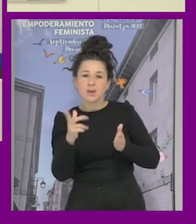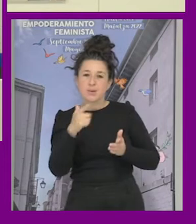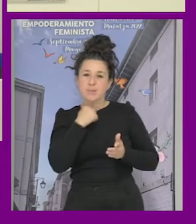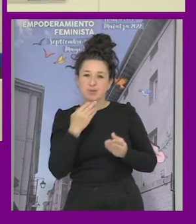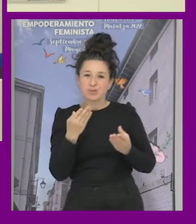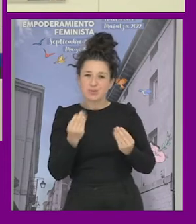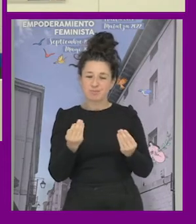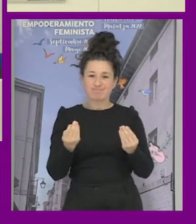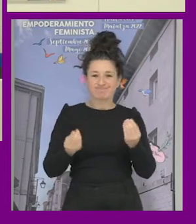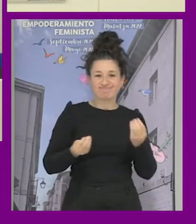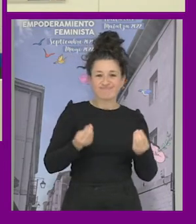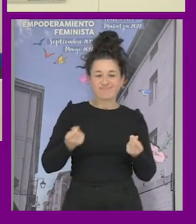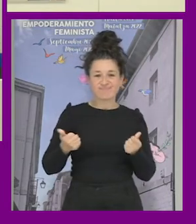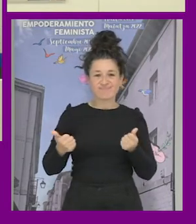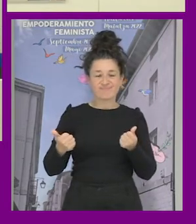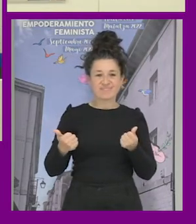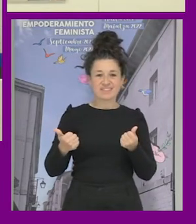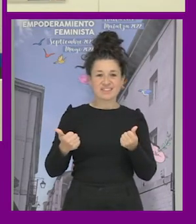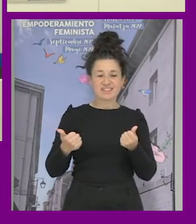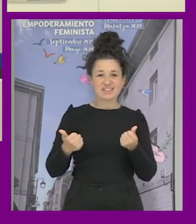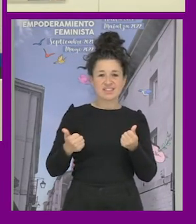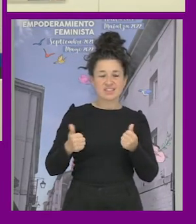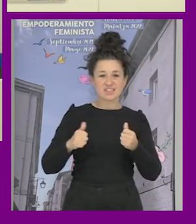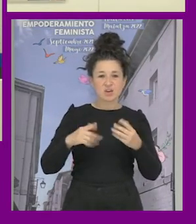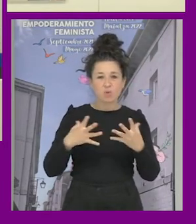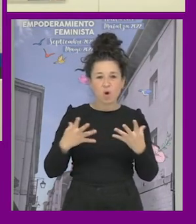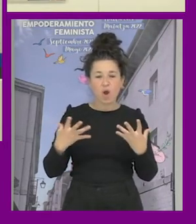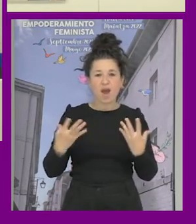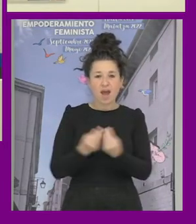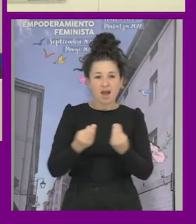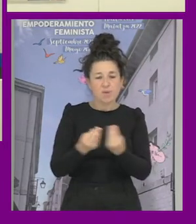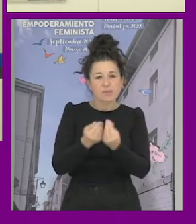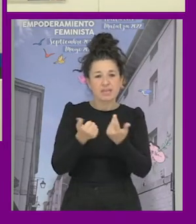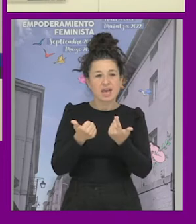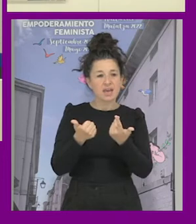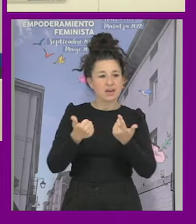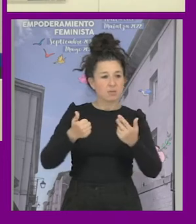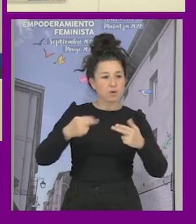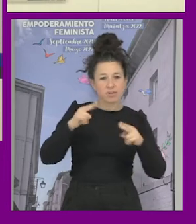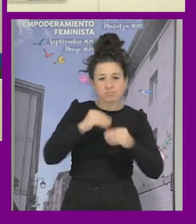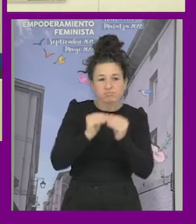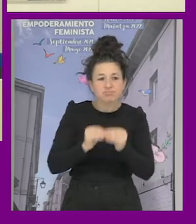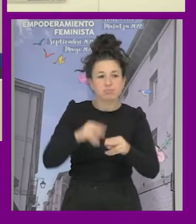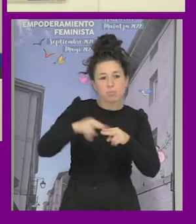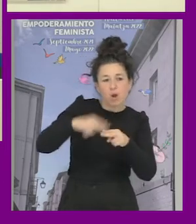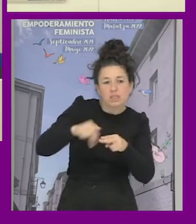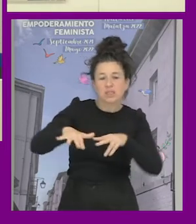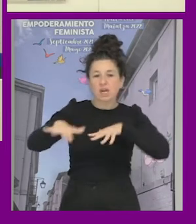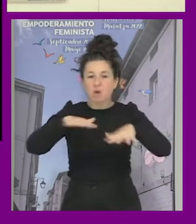acompañando administraciones en la elaboración de políticas especialmente temas LGTB e interseccionalidad